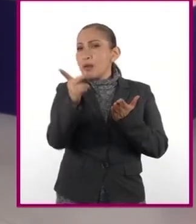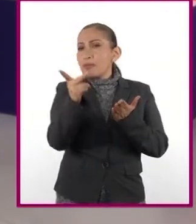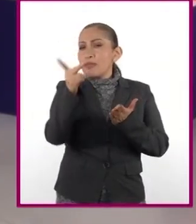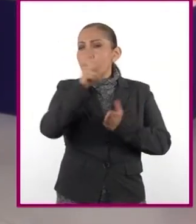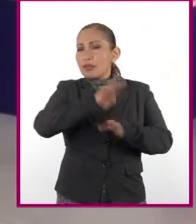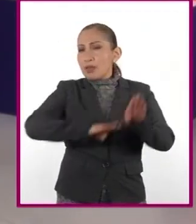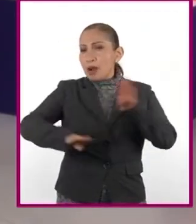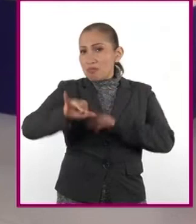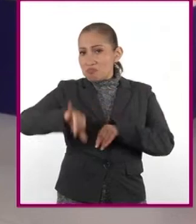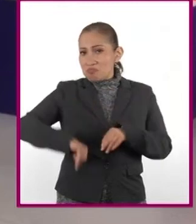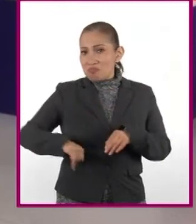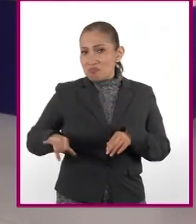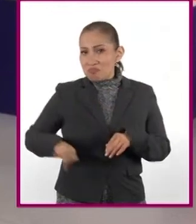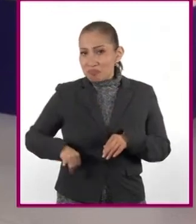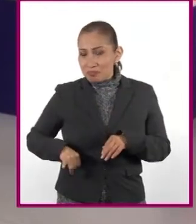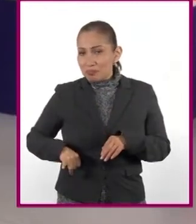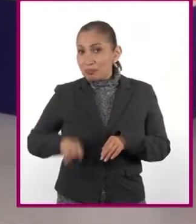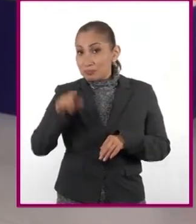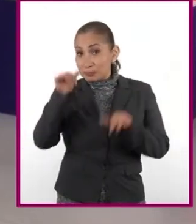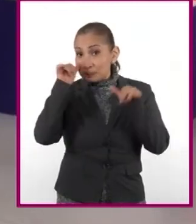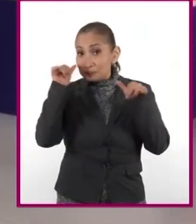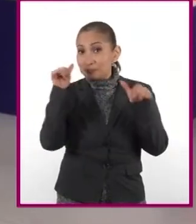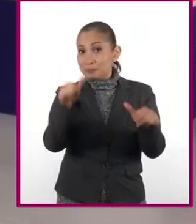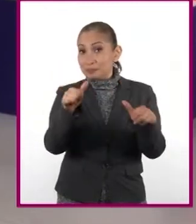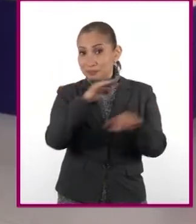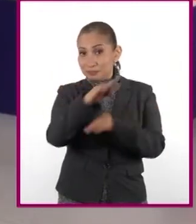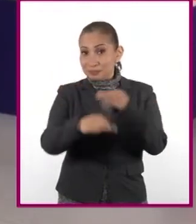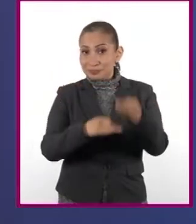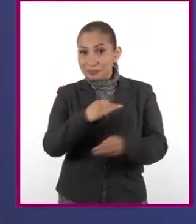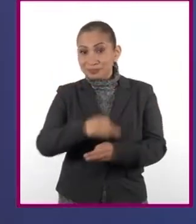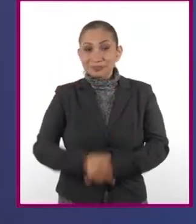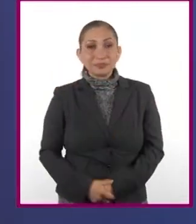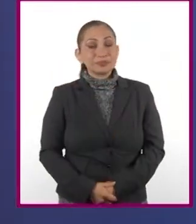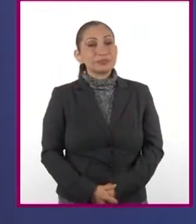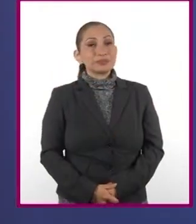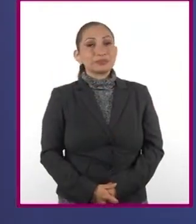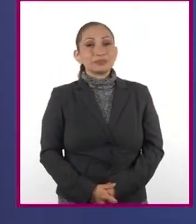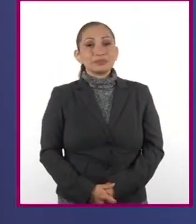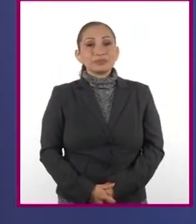biológicos interesantes. Estén muy atentas y atentos.